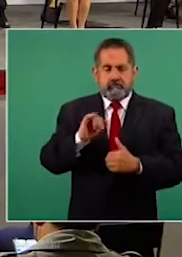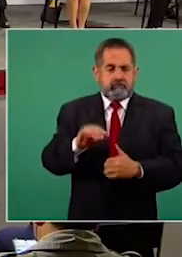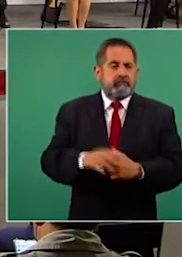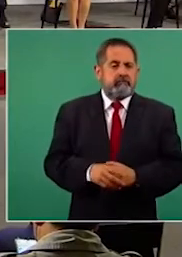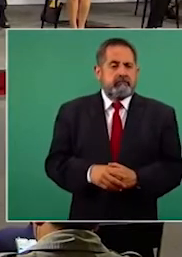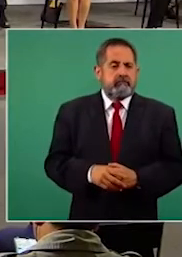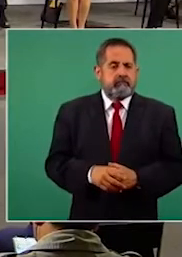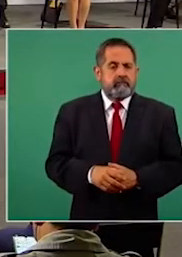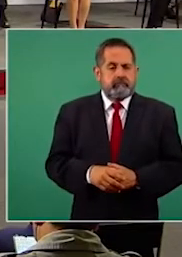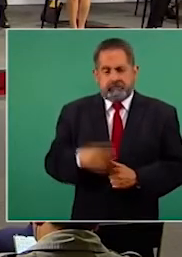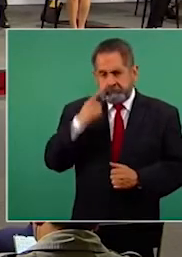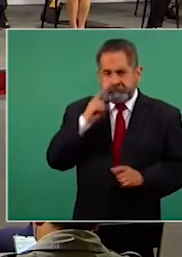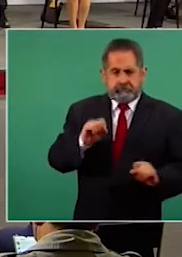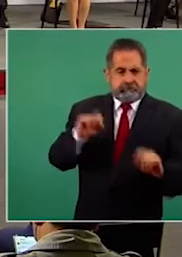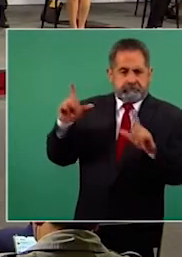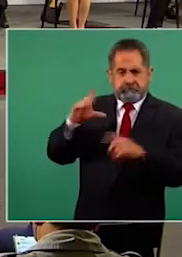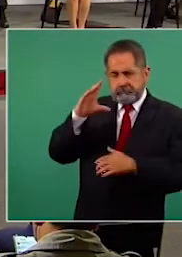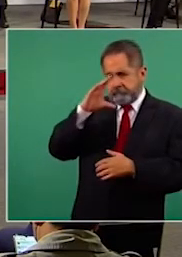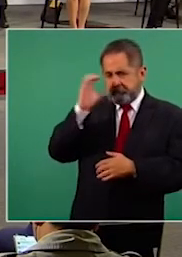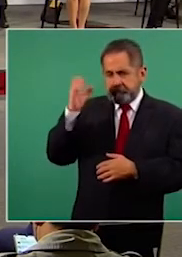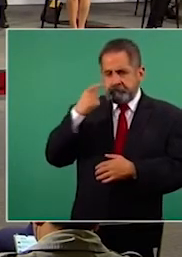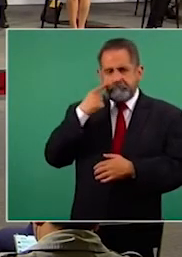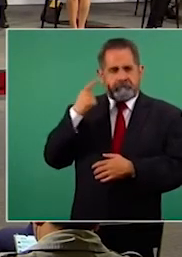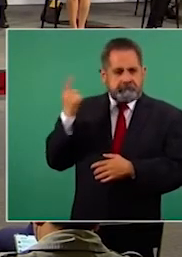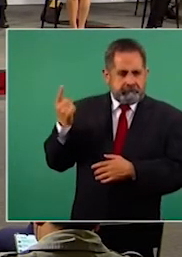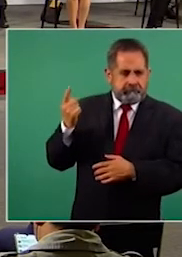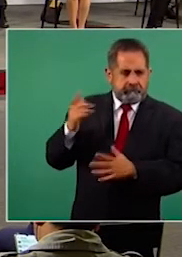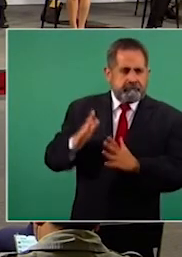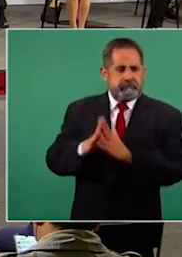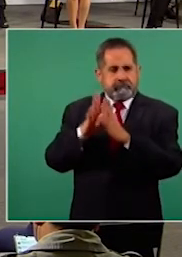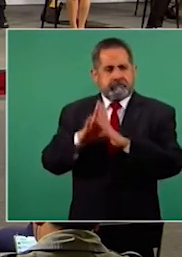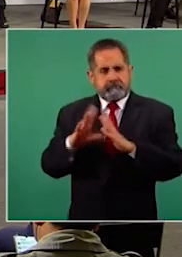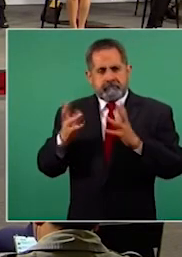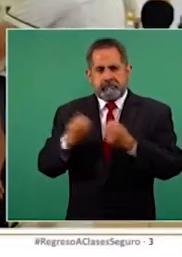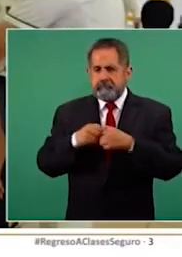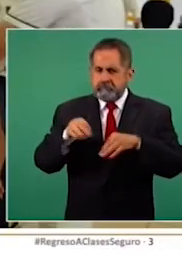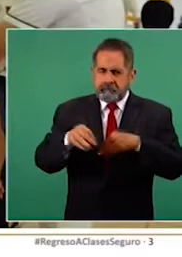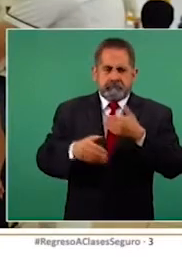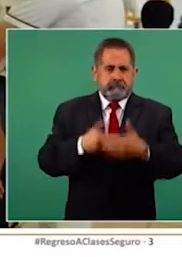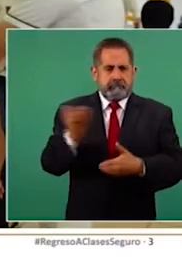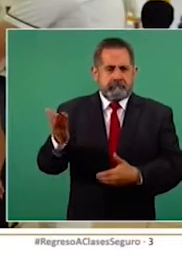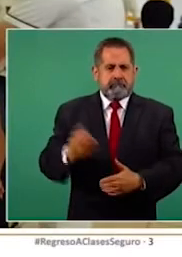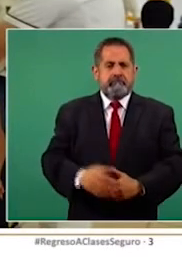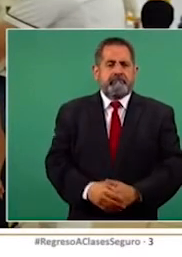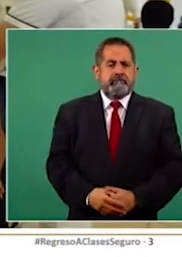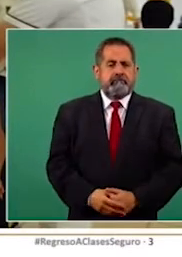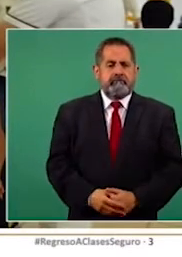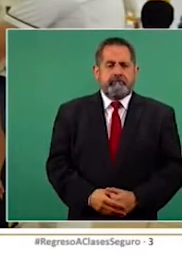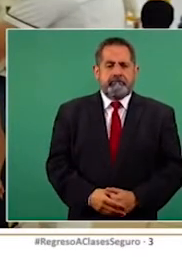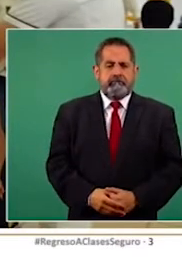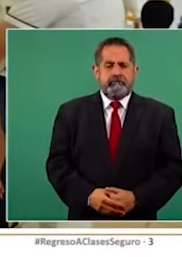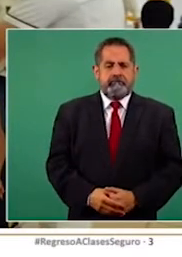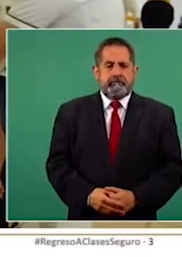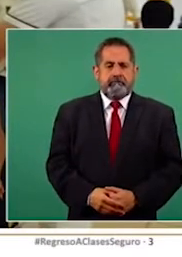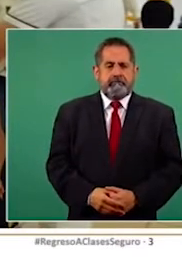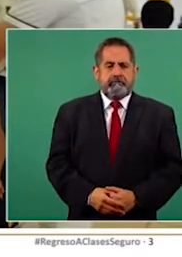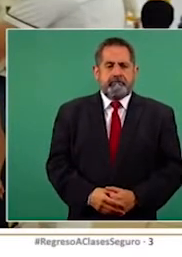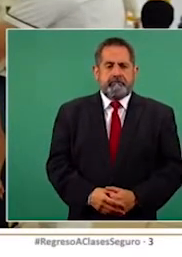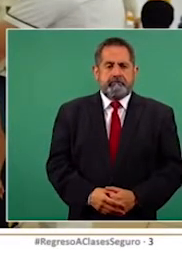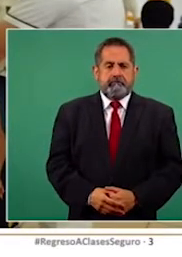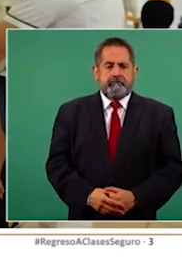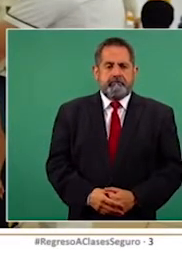Mantenemos unas fotos en donde se ve precisamente la participación y el trabajo colaborativo de todos los que han hecho posible